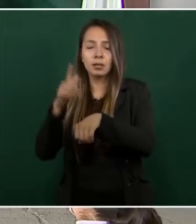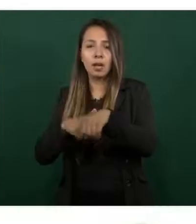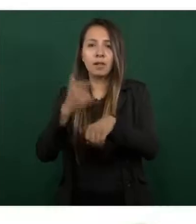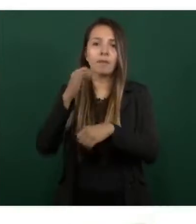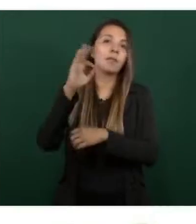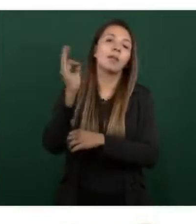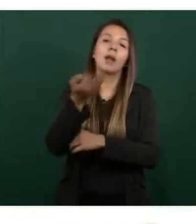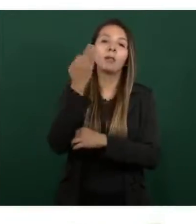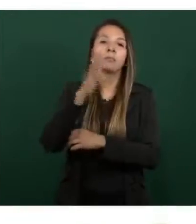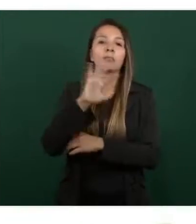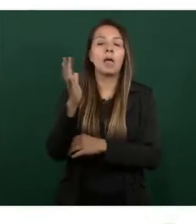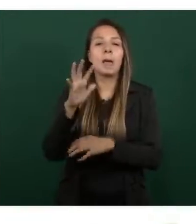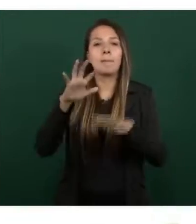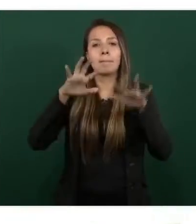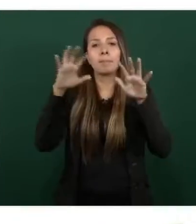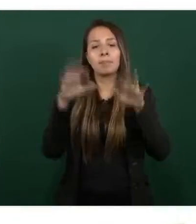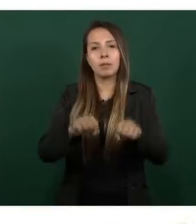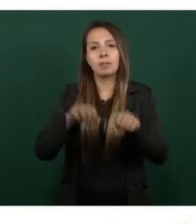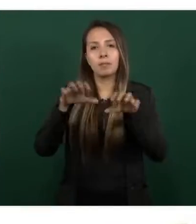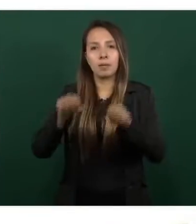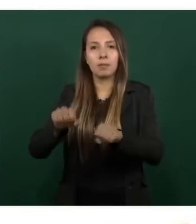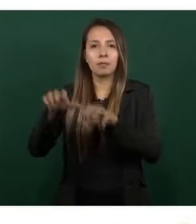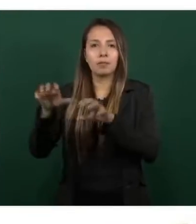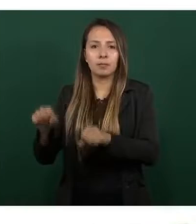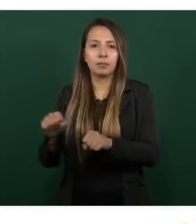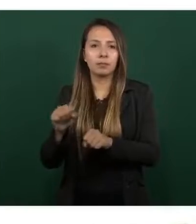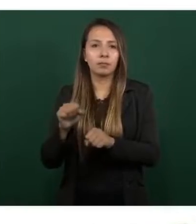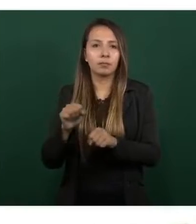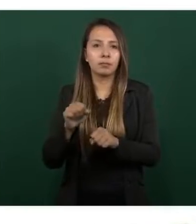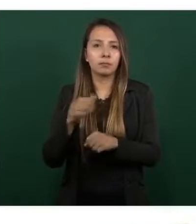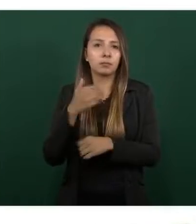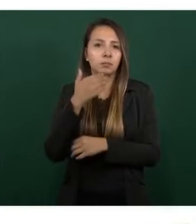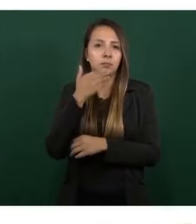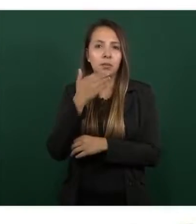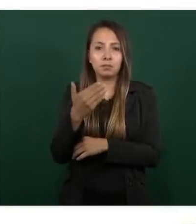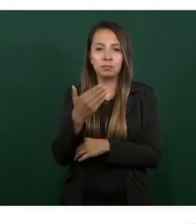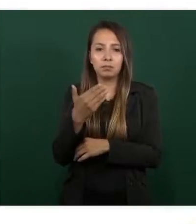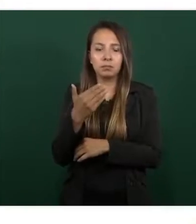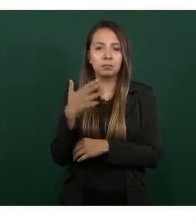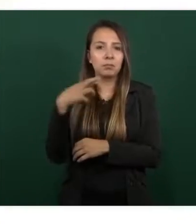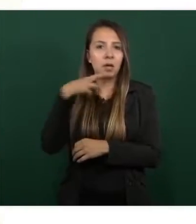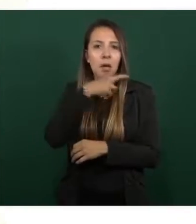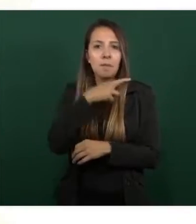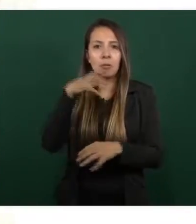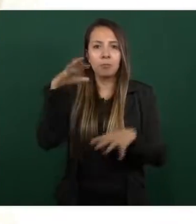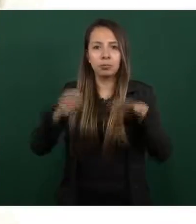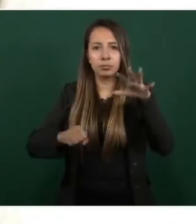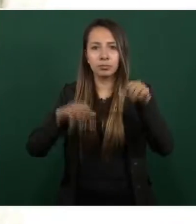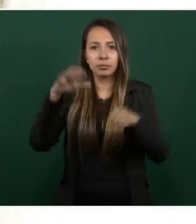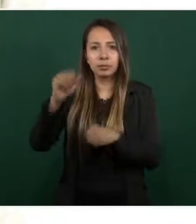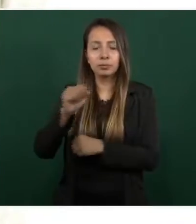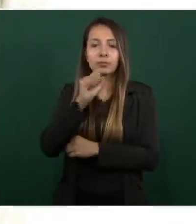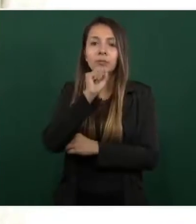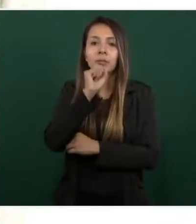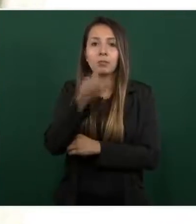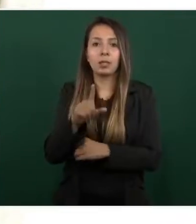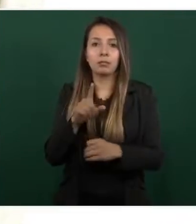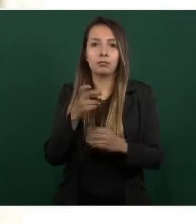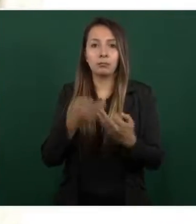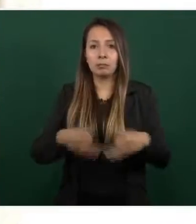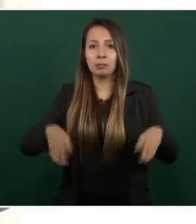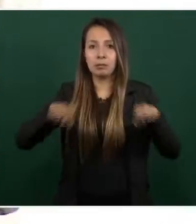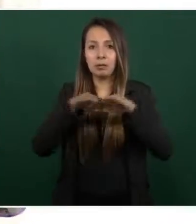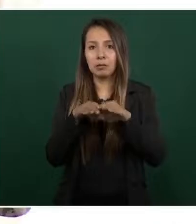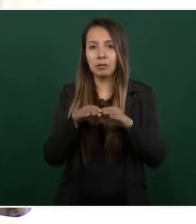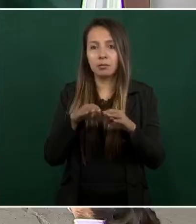logró este aseguramiento de manera muy, muy rápida y también una colaboración importante de la